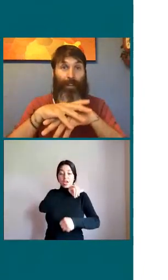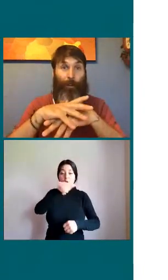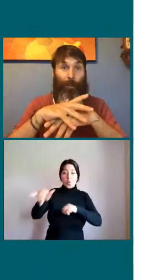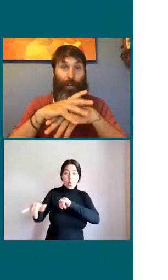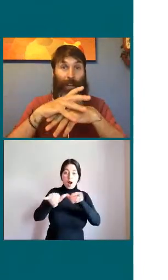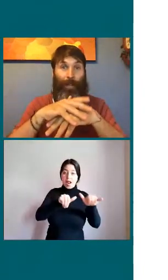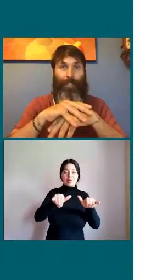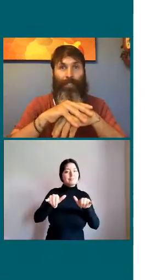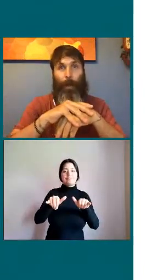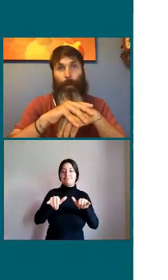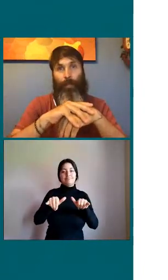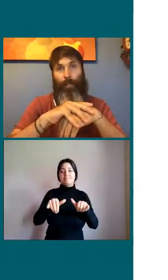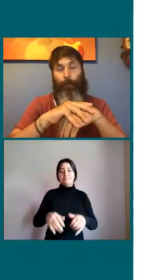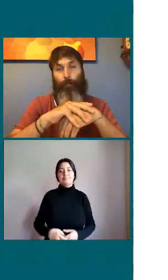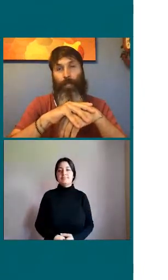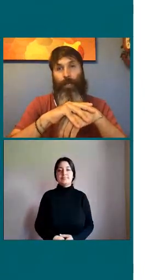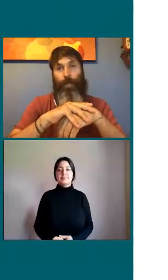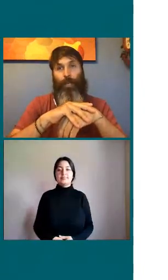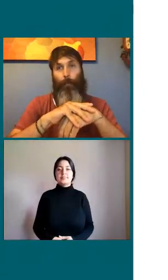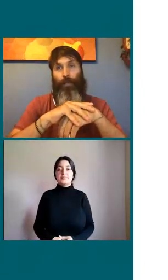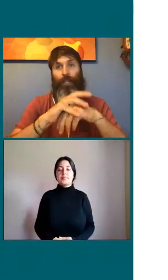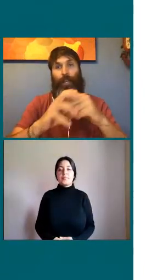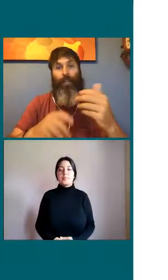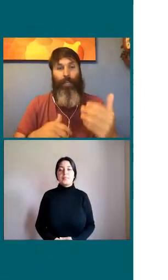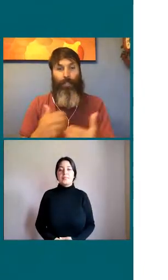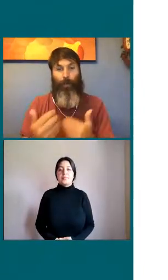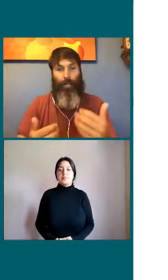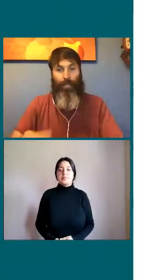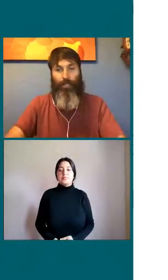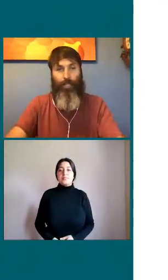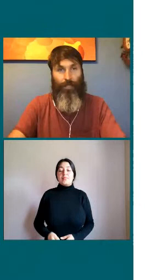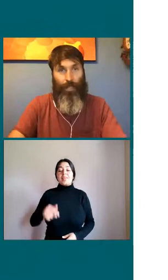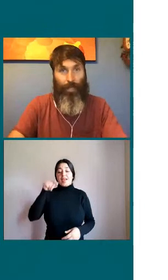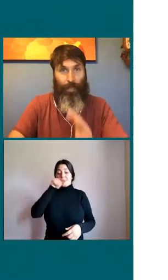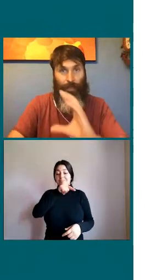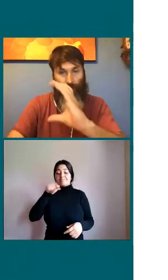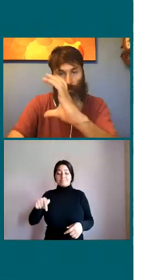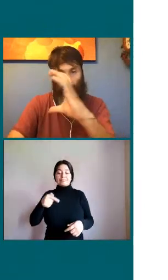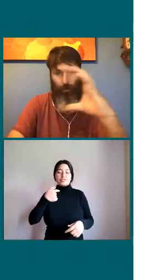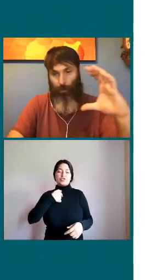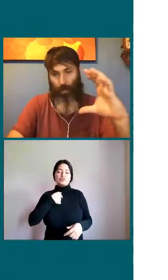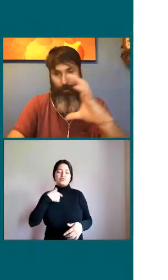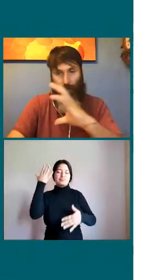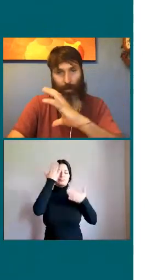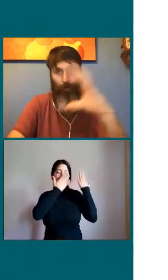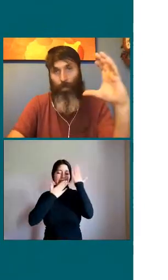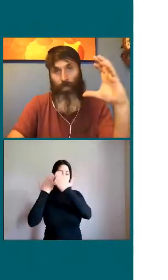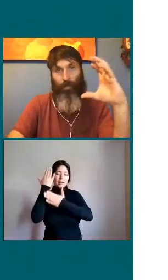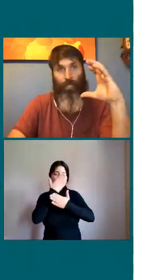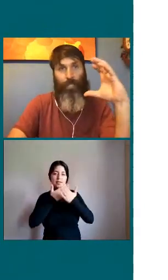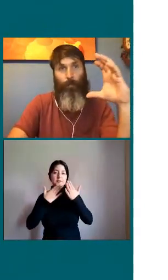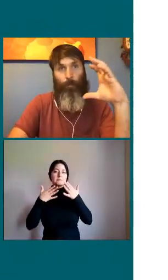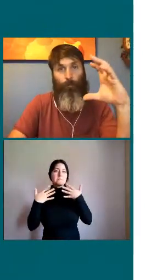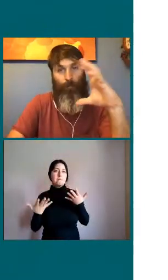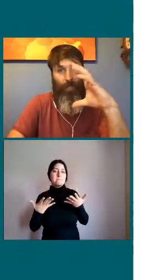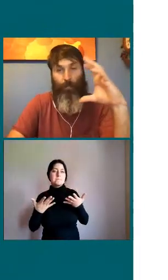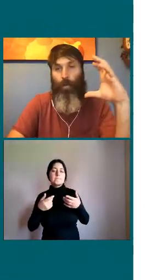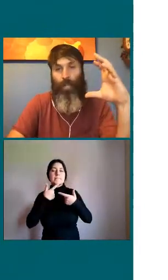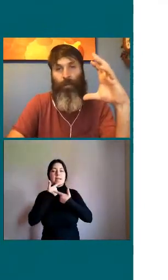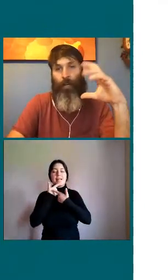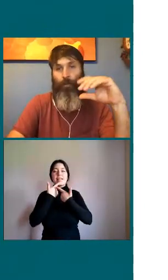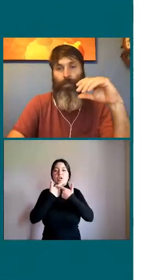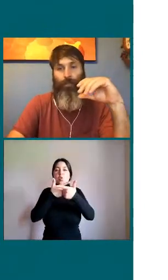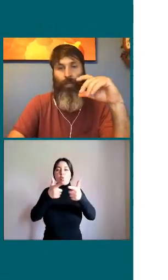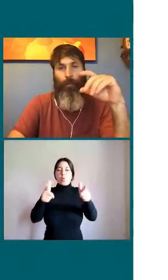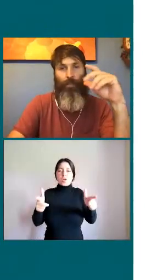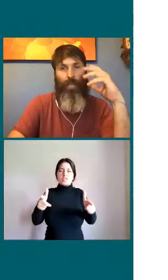parte de lo relevante es que aprendan. Y a partir de aquí hice un análisis, de sobre todo a nivel lingüístico, que